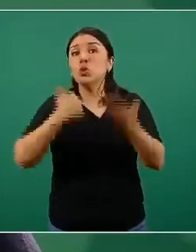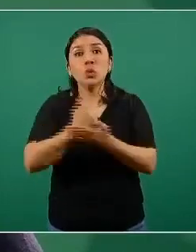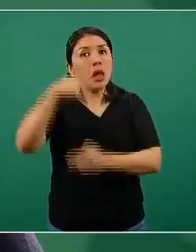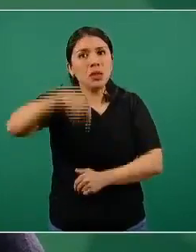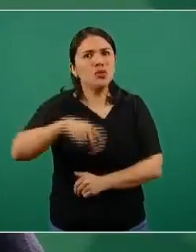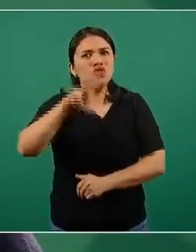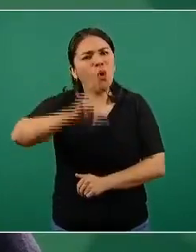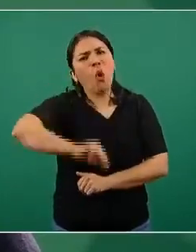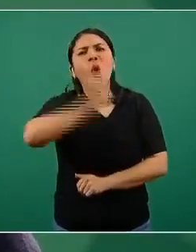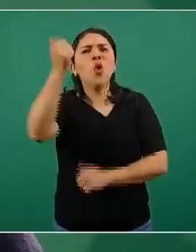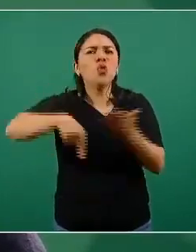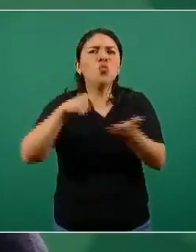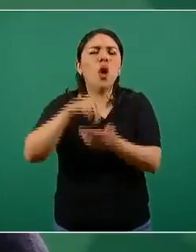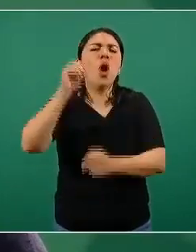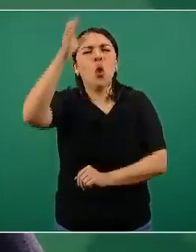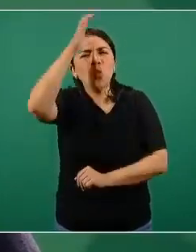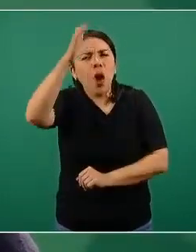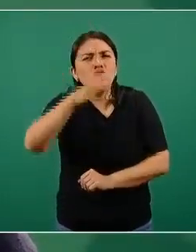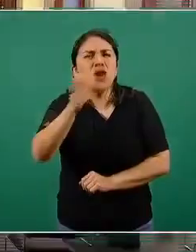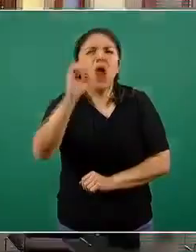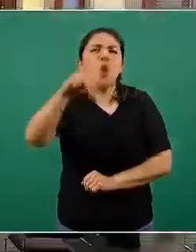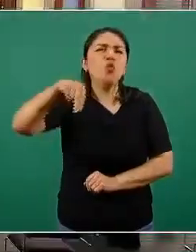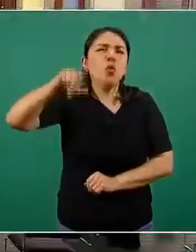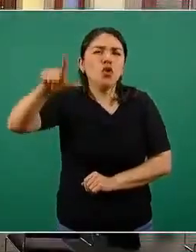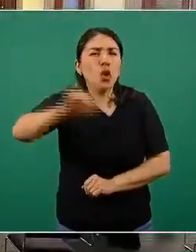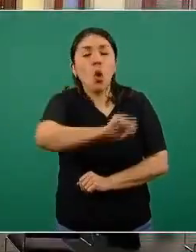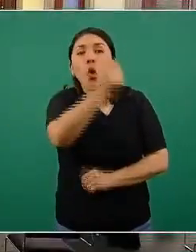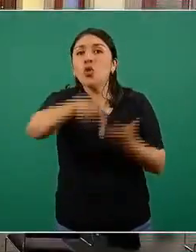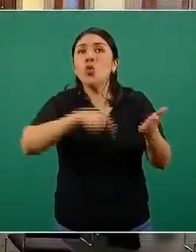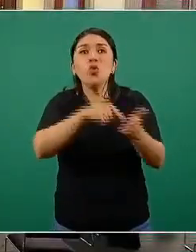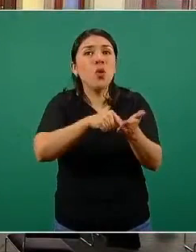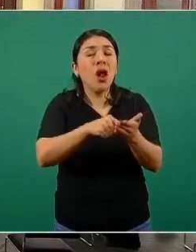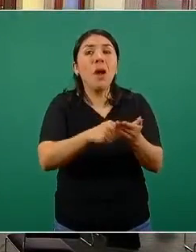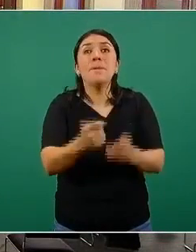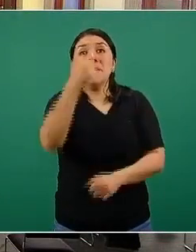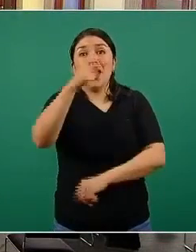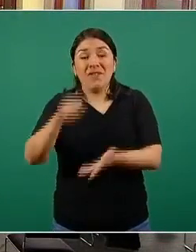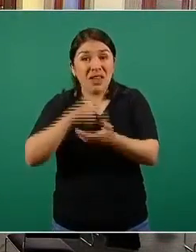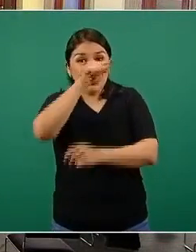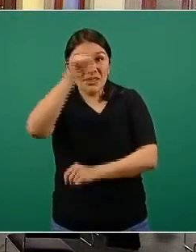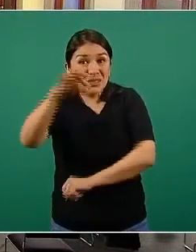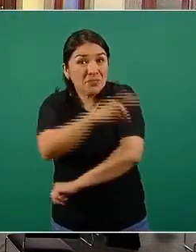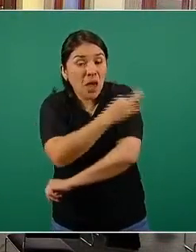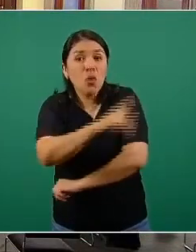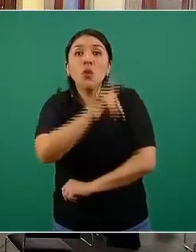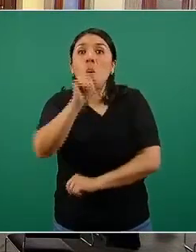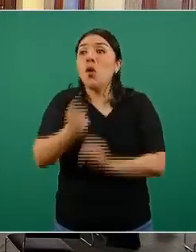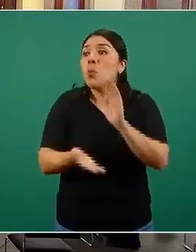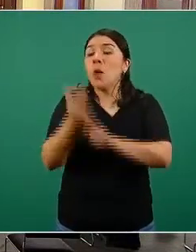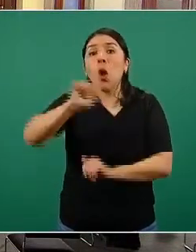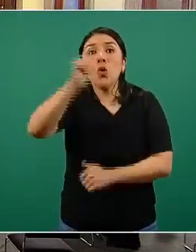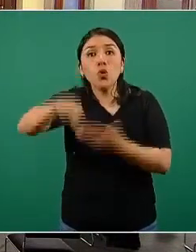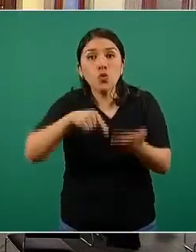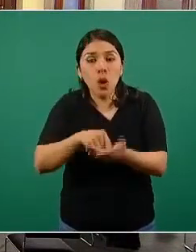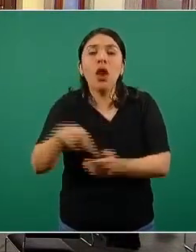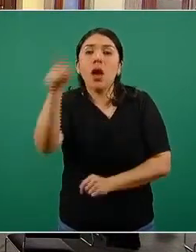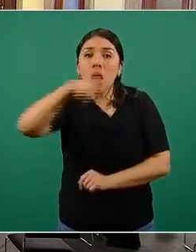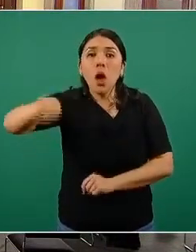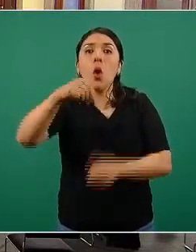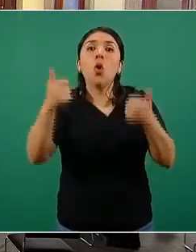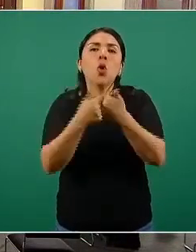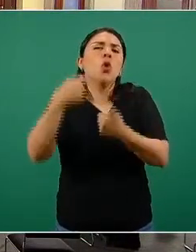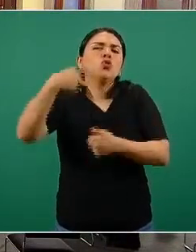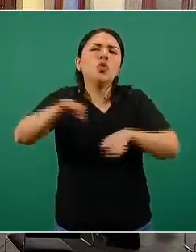México o fuera de Coahuila o fuera de Nuevo León, que es donde recibieron las primeras dosis. Entonces, para que a través de